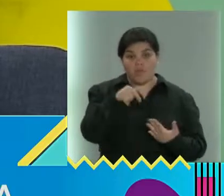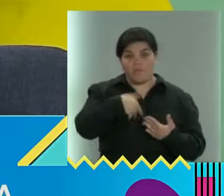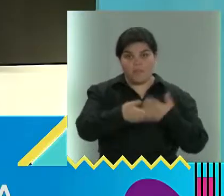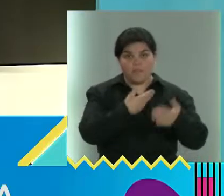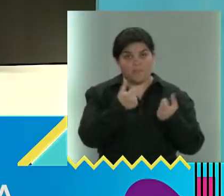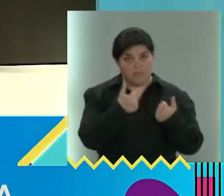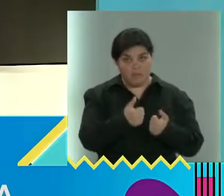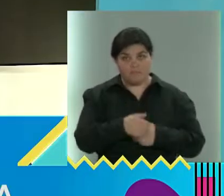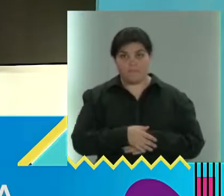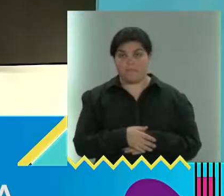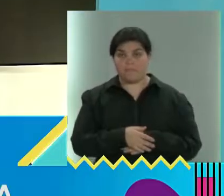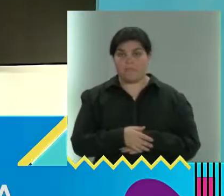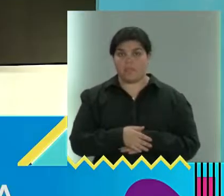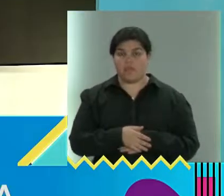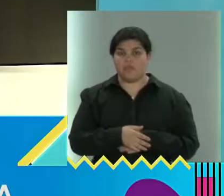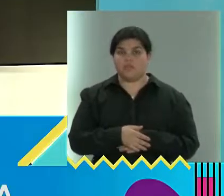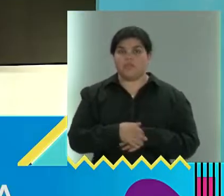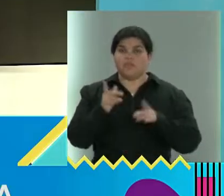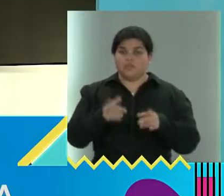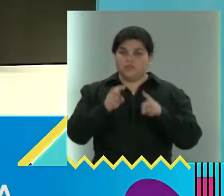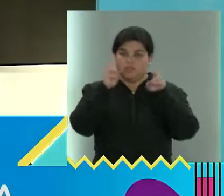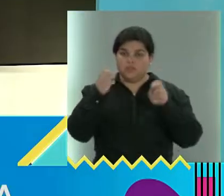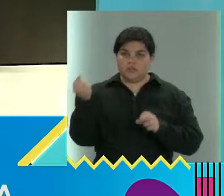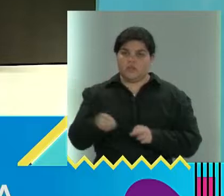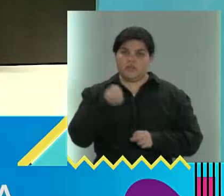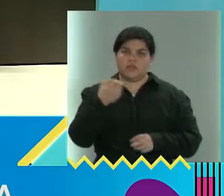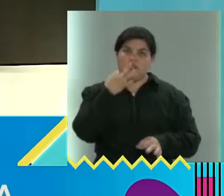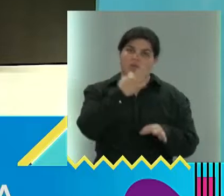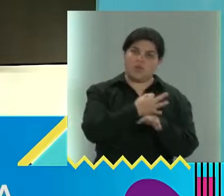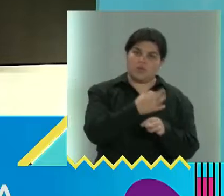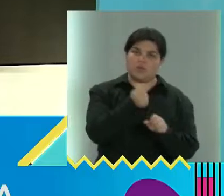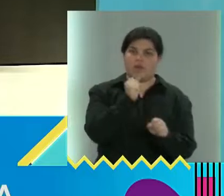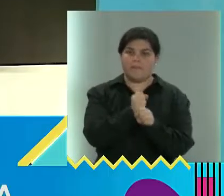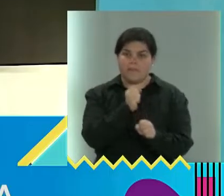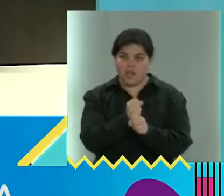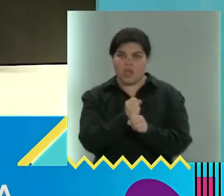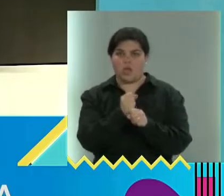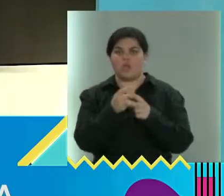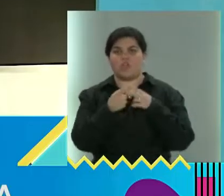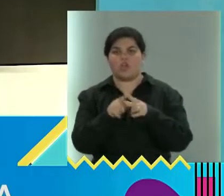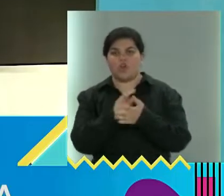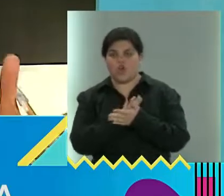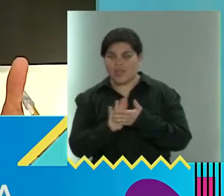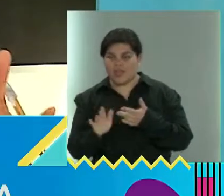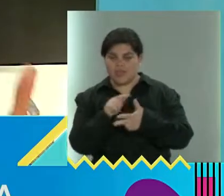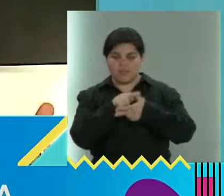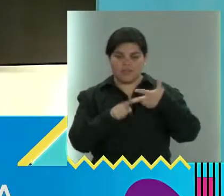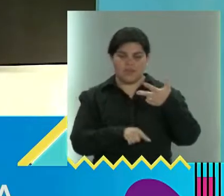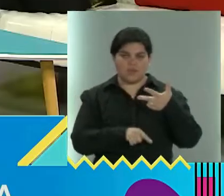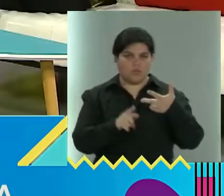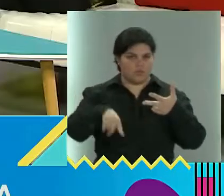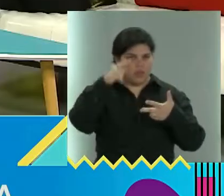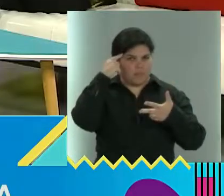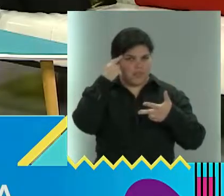más importantes que encontramos tenemos educación, tenemos empleo, tenemos nuevas tecnologías. ¿Coinciden que son los